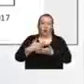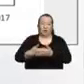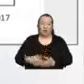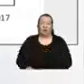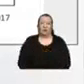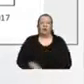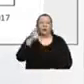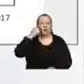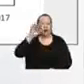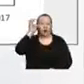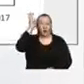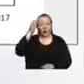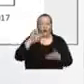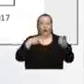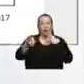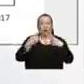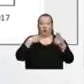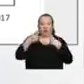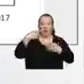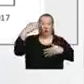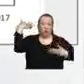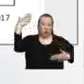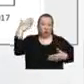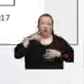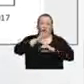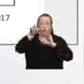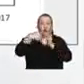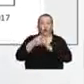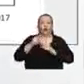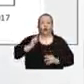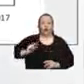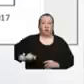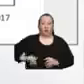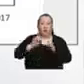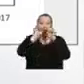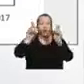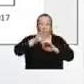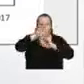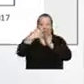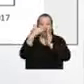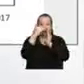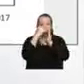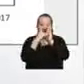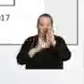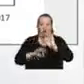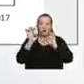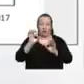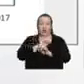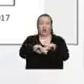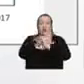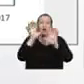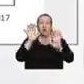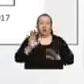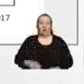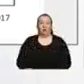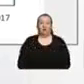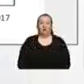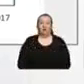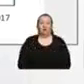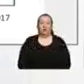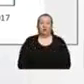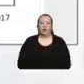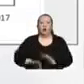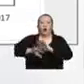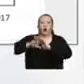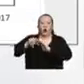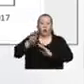político democrático con datos con evidencia con rigurosidad no con infamias esta es la realidad los corruptos